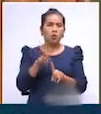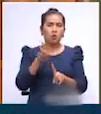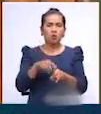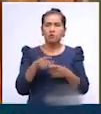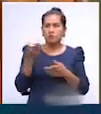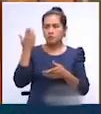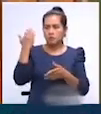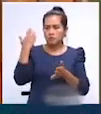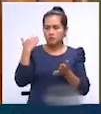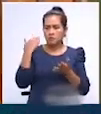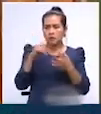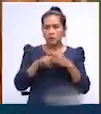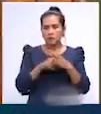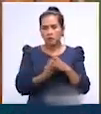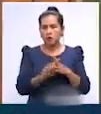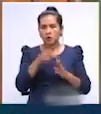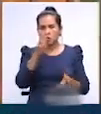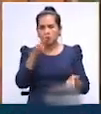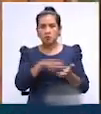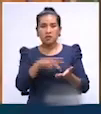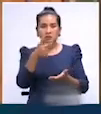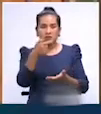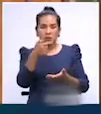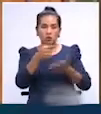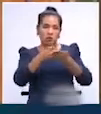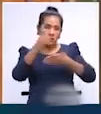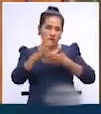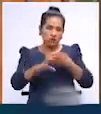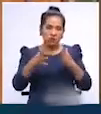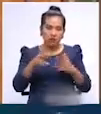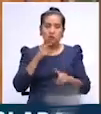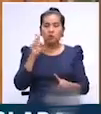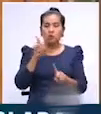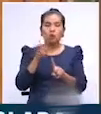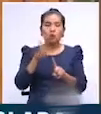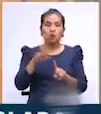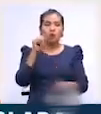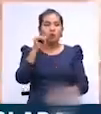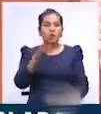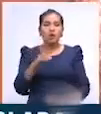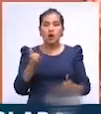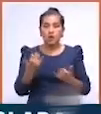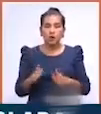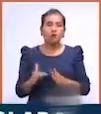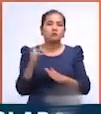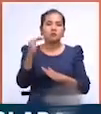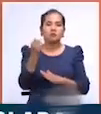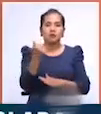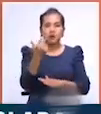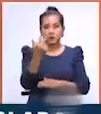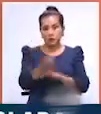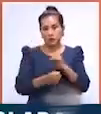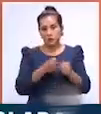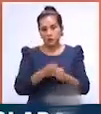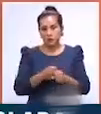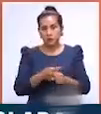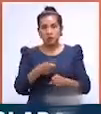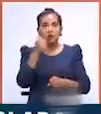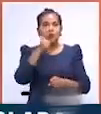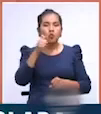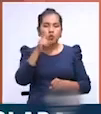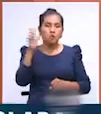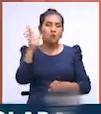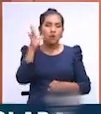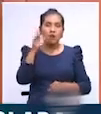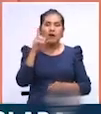del 2021 a una menor de actualmente 13 años. Una mujer vendió a su hija de 13 años a un hombre